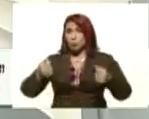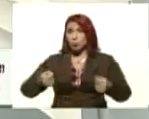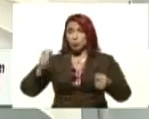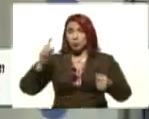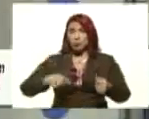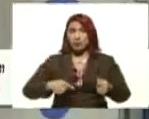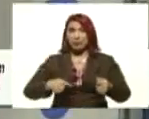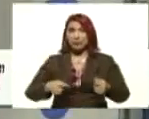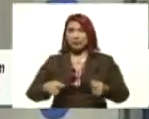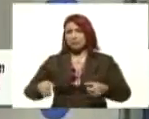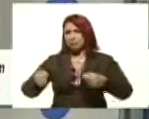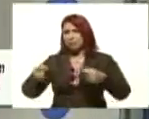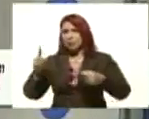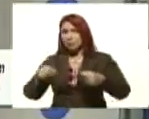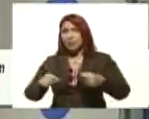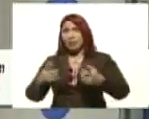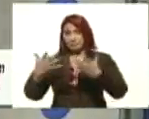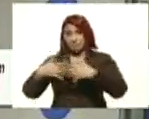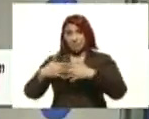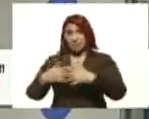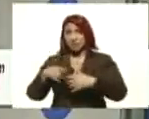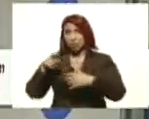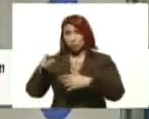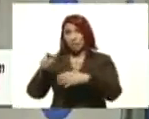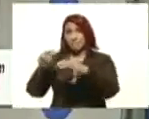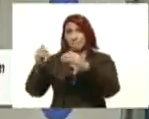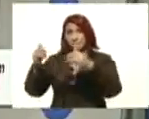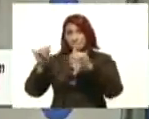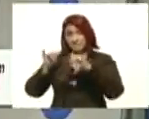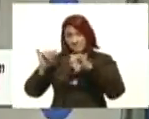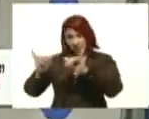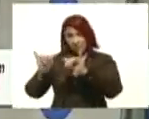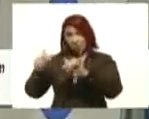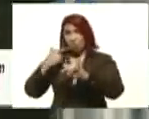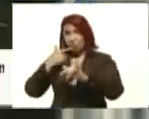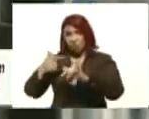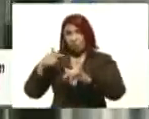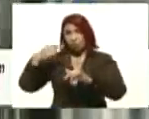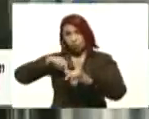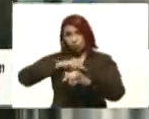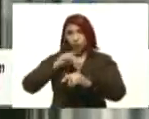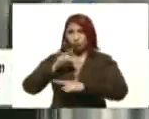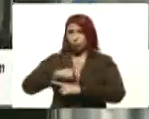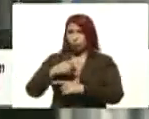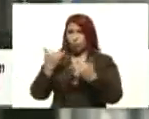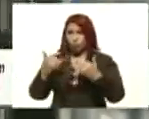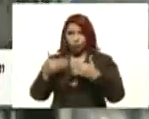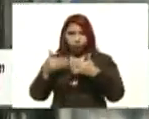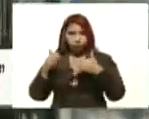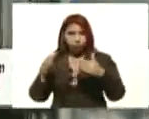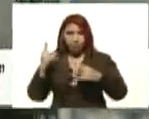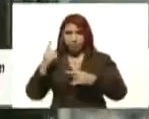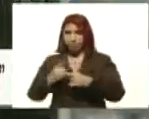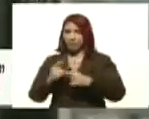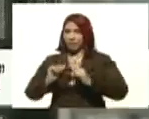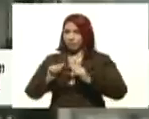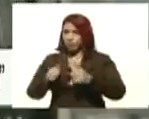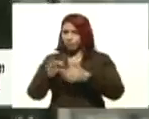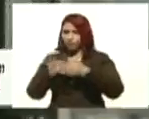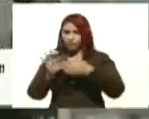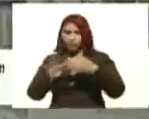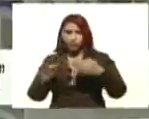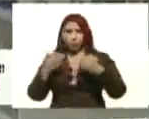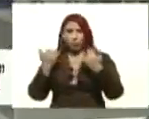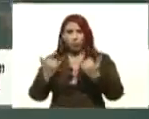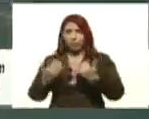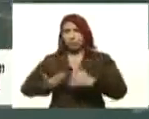esta planta, por como usted nos lo ha orientado, era la que nosotros necesitábamos colocar inmediatamente en inicio. Es